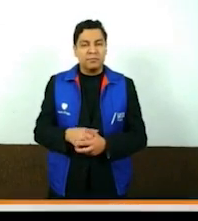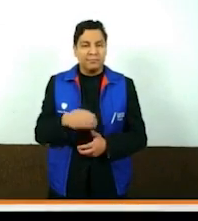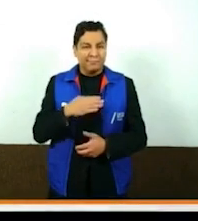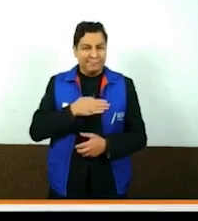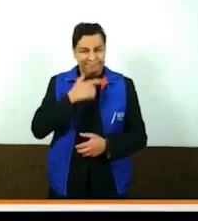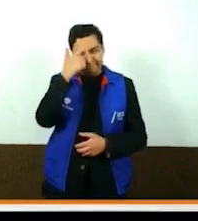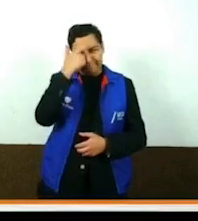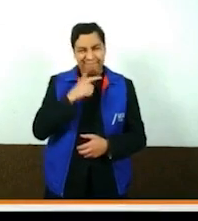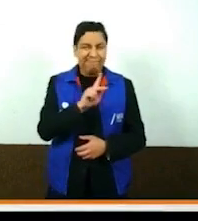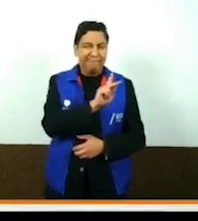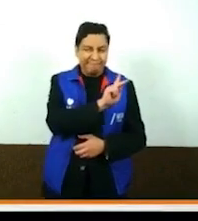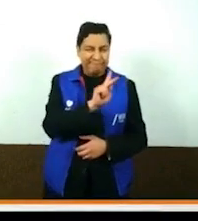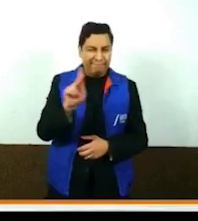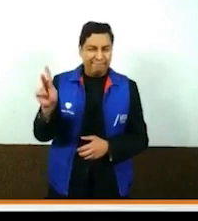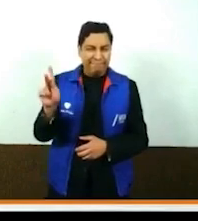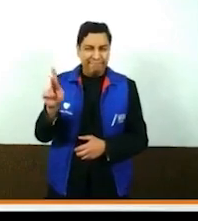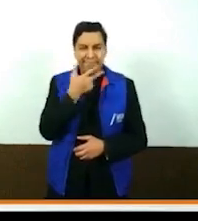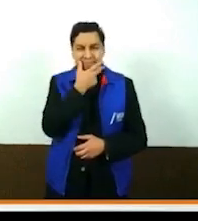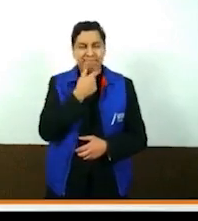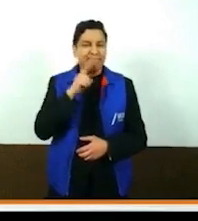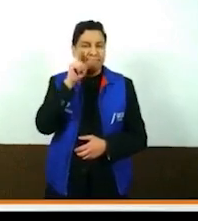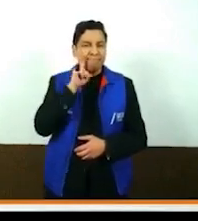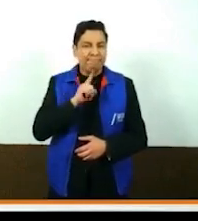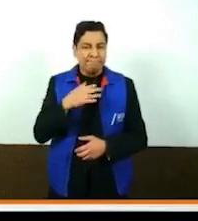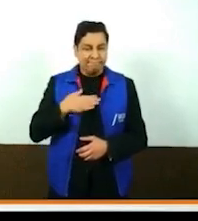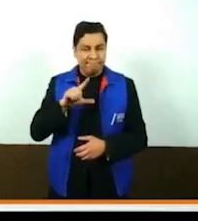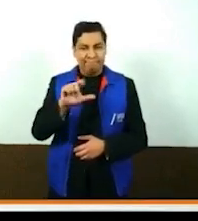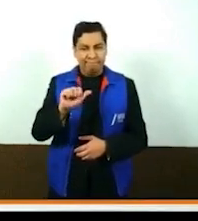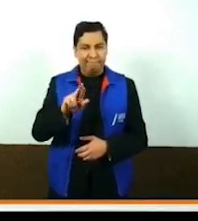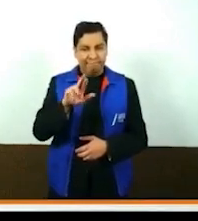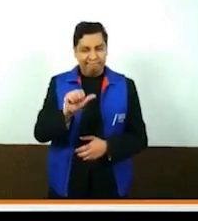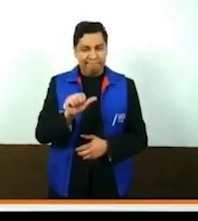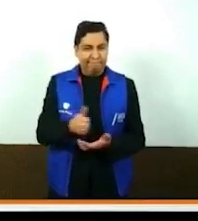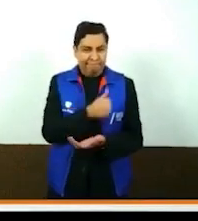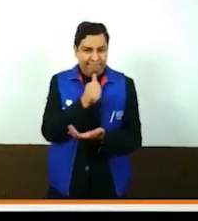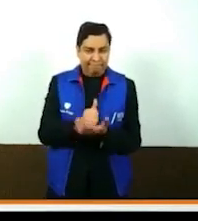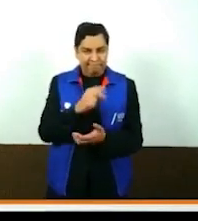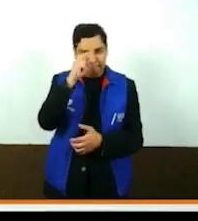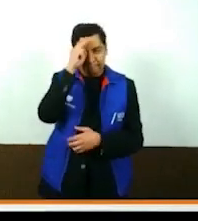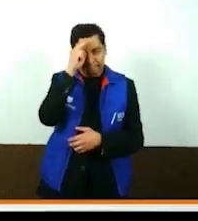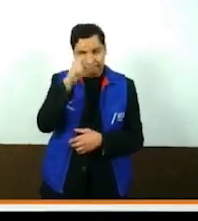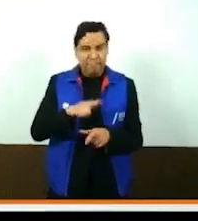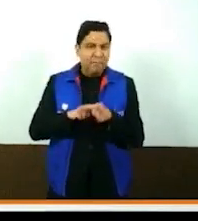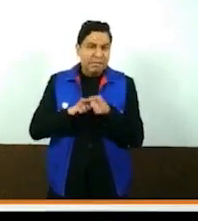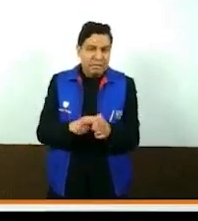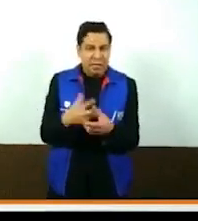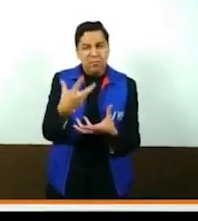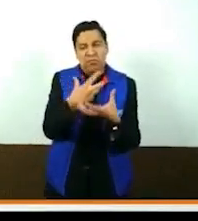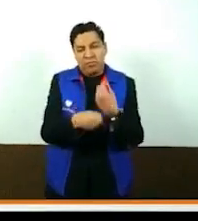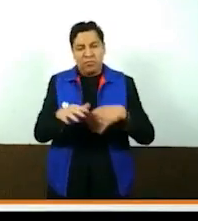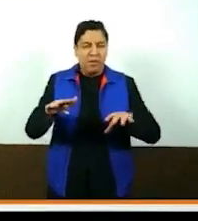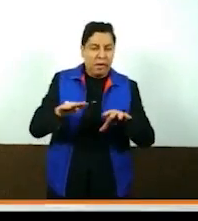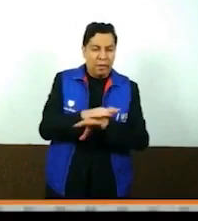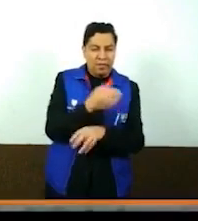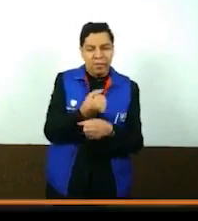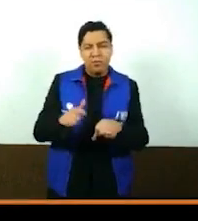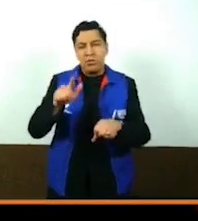Buenas noches a todas y todos. Laura Mendoza, de la Ciudad de México. Sigamos impulsando la transformación social.